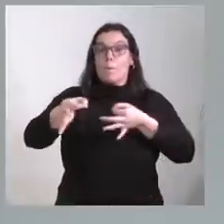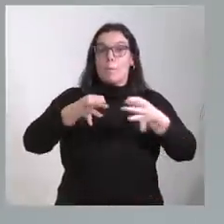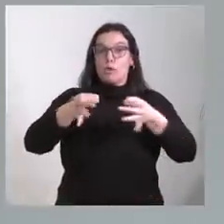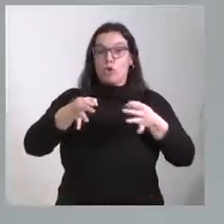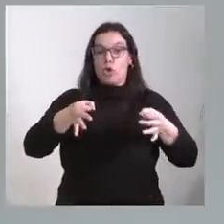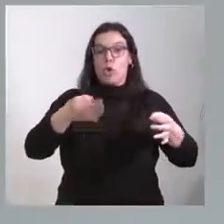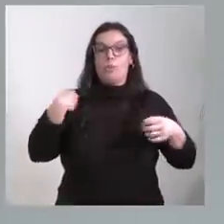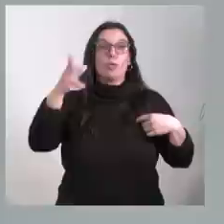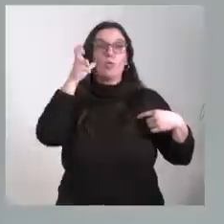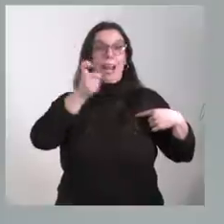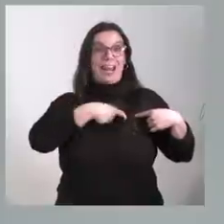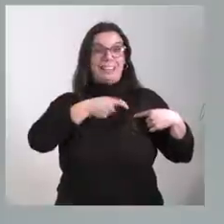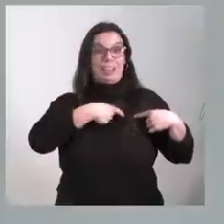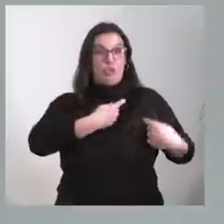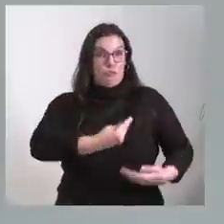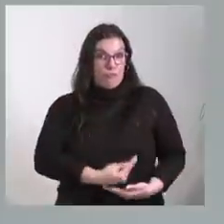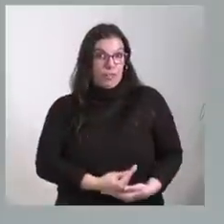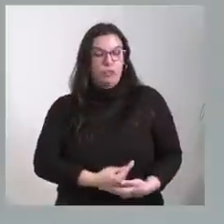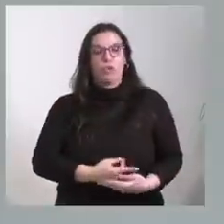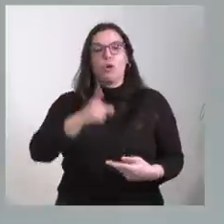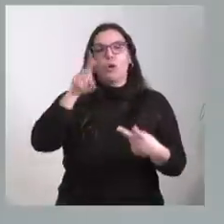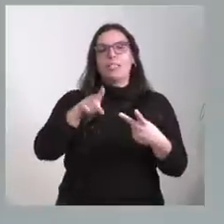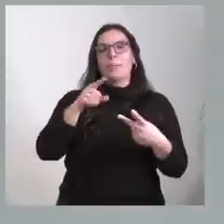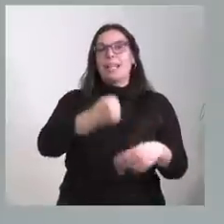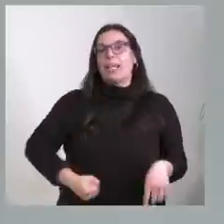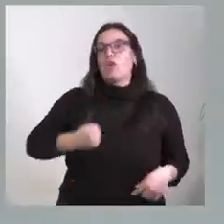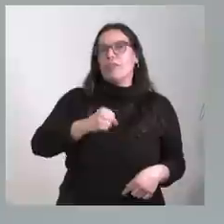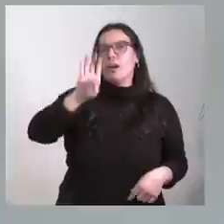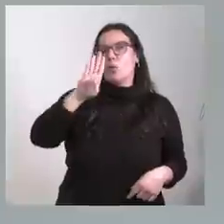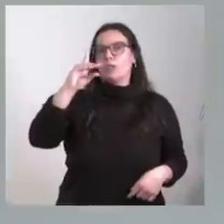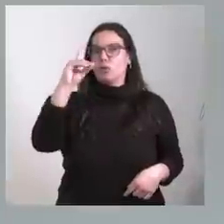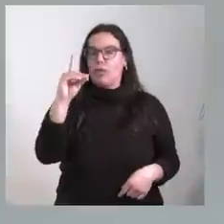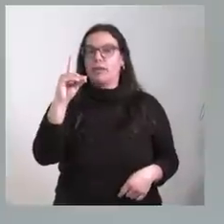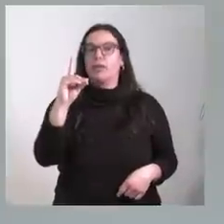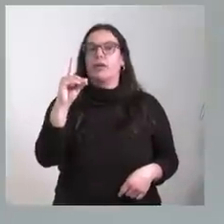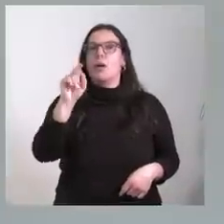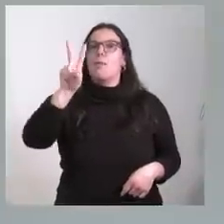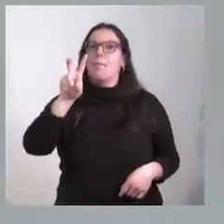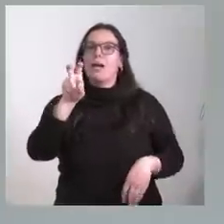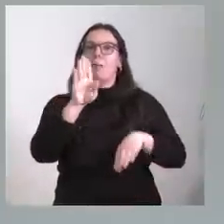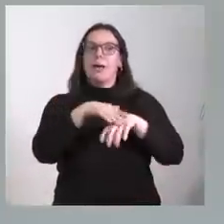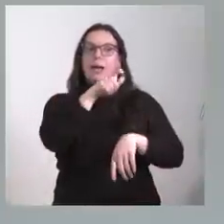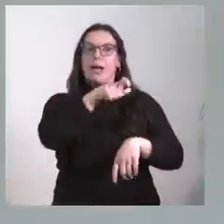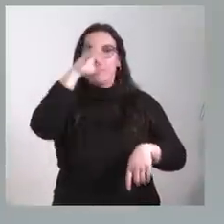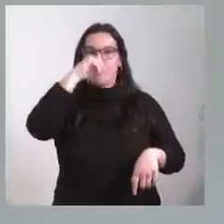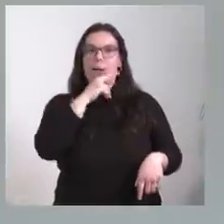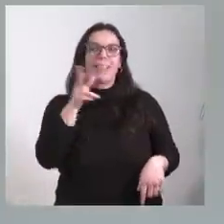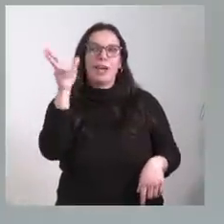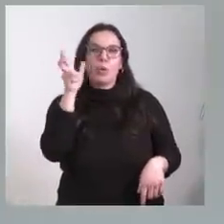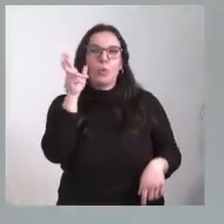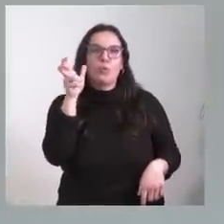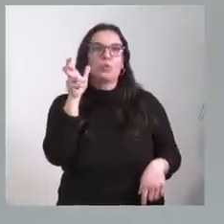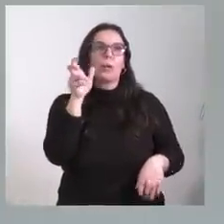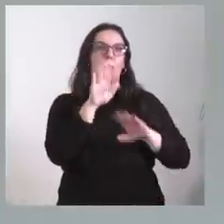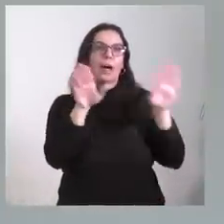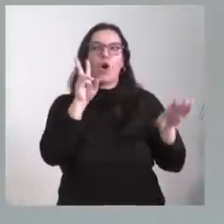latido fetal y la ecografía 4d no solo es Útil para que los padres puedan escuchar el latido de su bebé ni